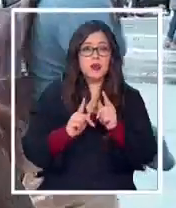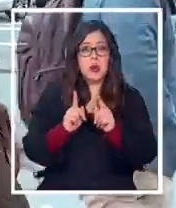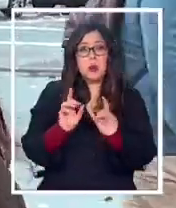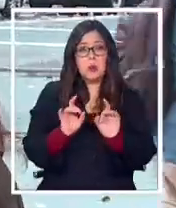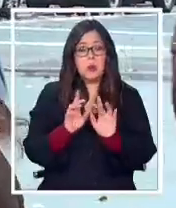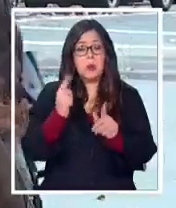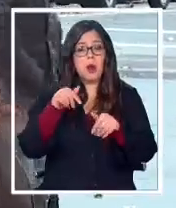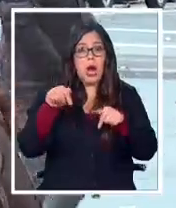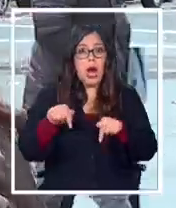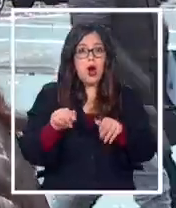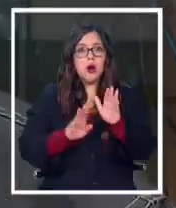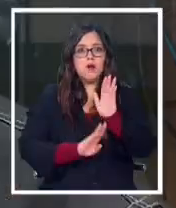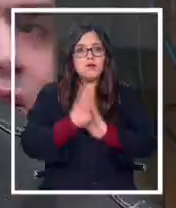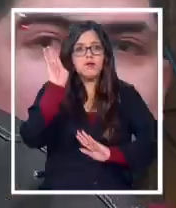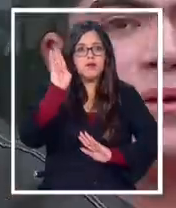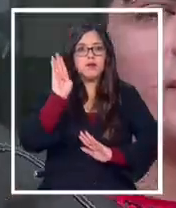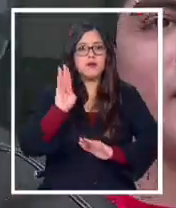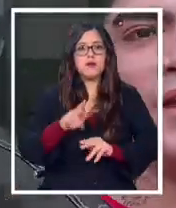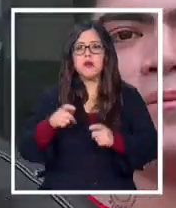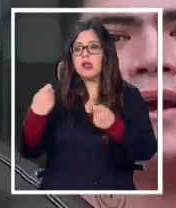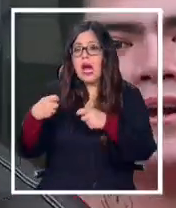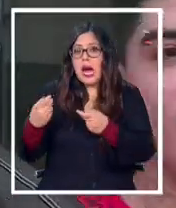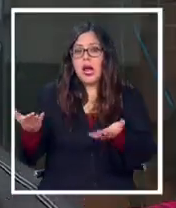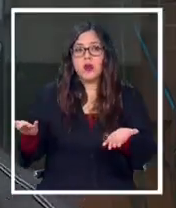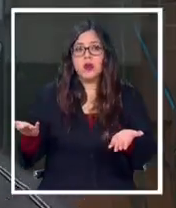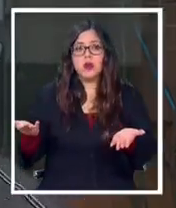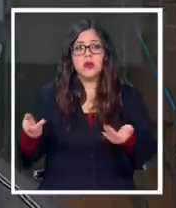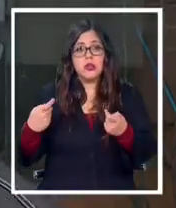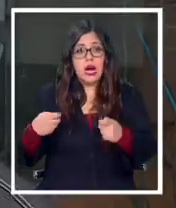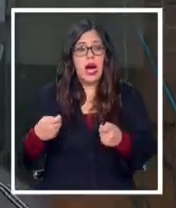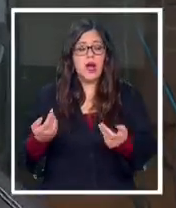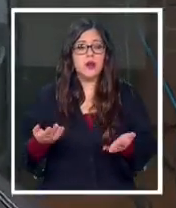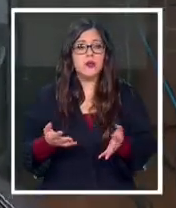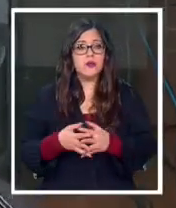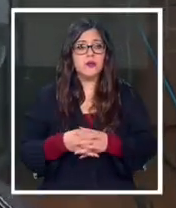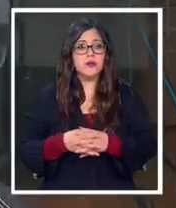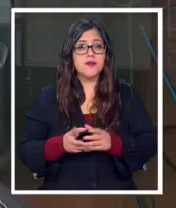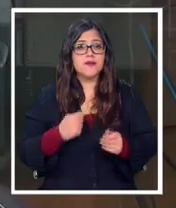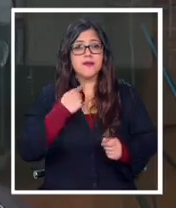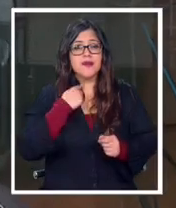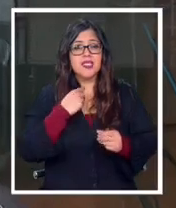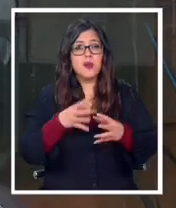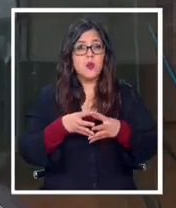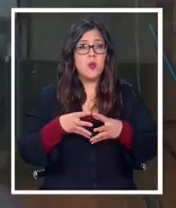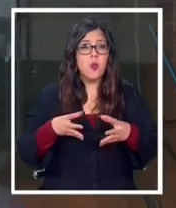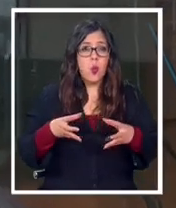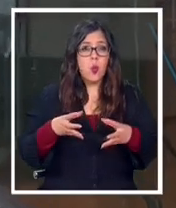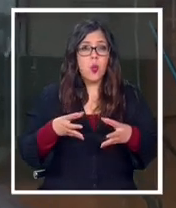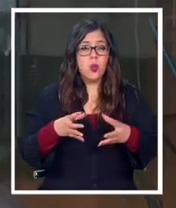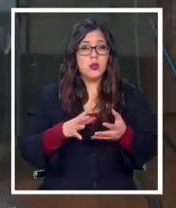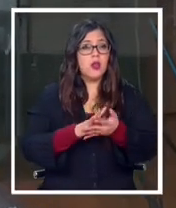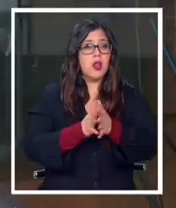pero ahora está demasiado elevado. Caro, pues. Caro. Afecta mucho a todo.